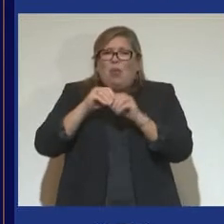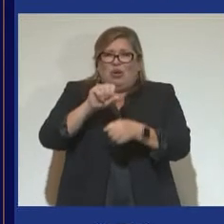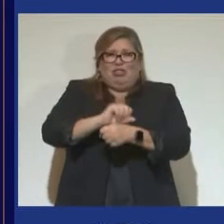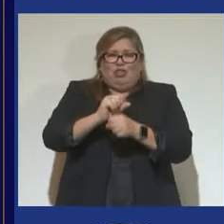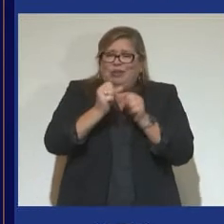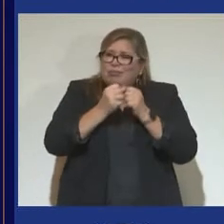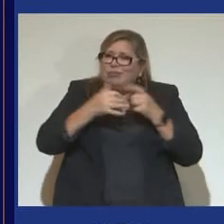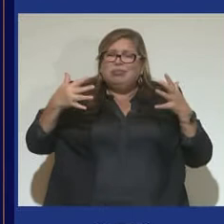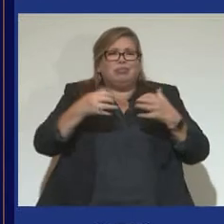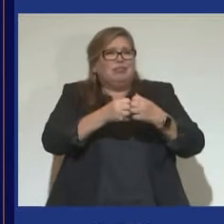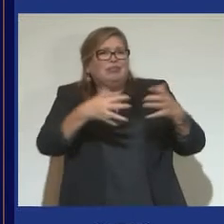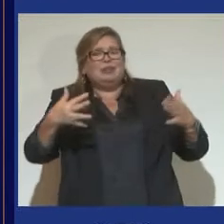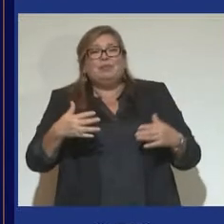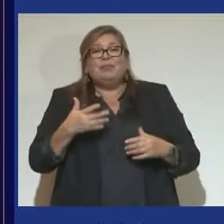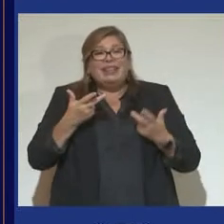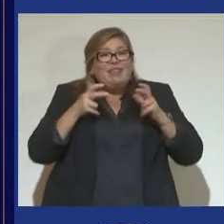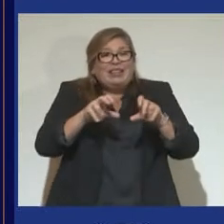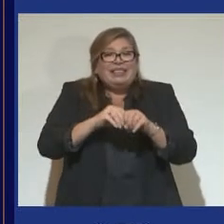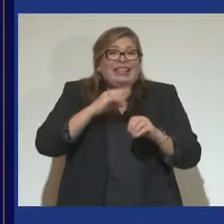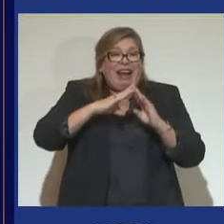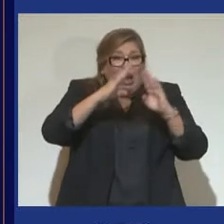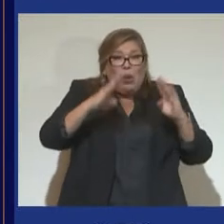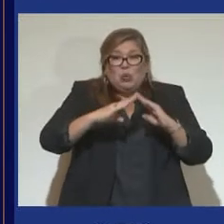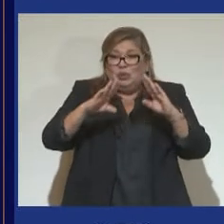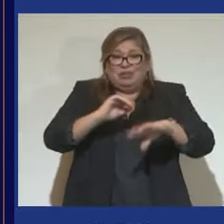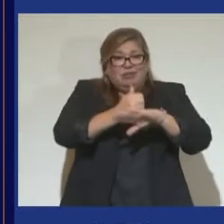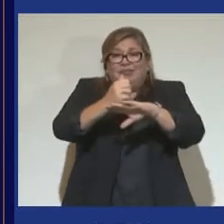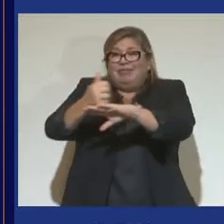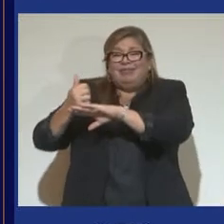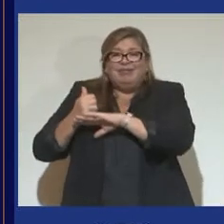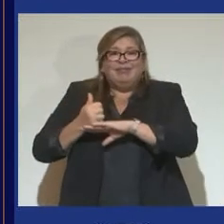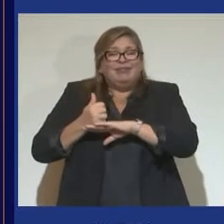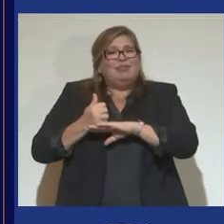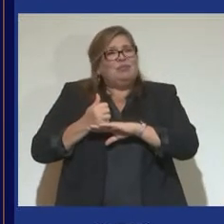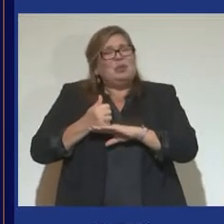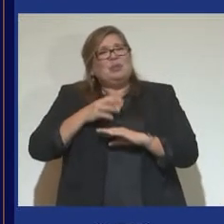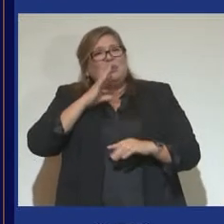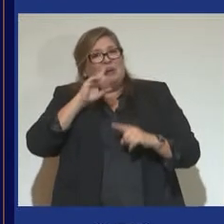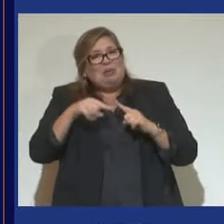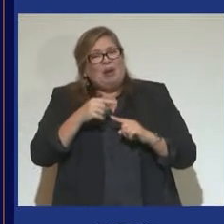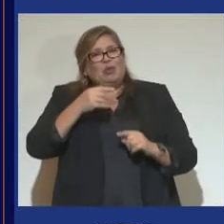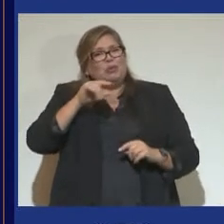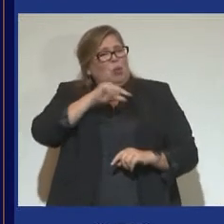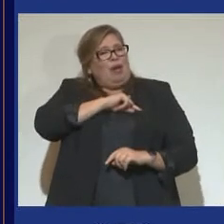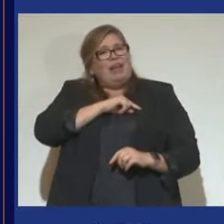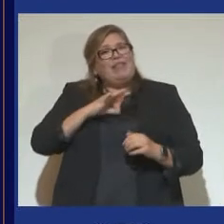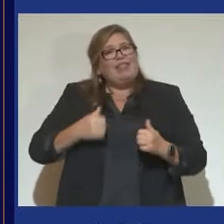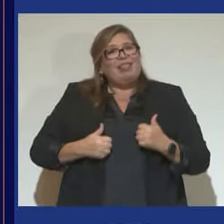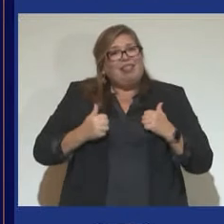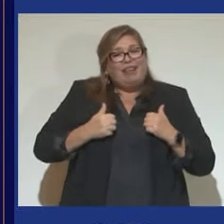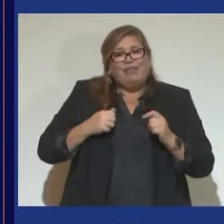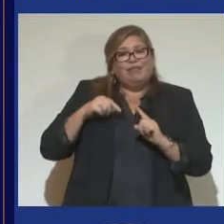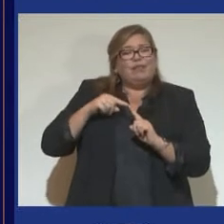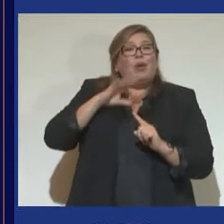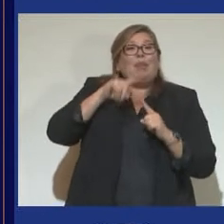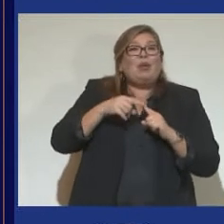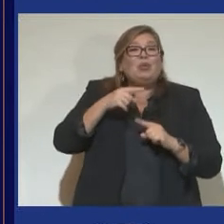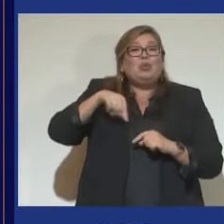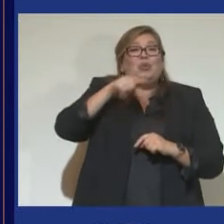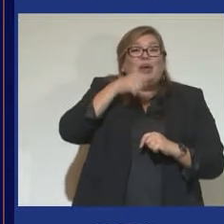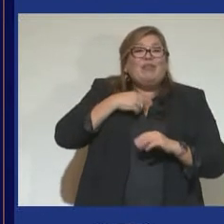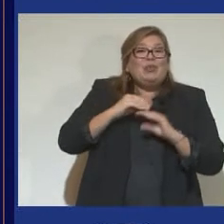empleos también en subsidios a inversiones de viviendas por ejemplo calidad de vida